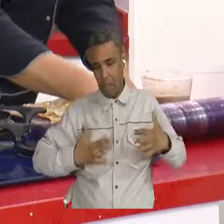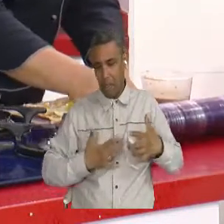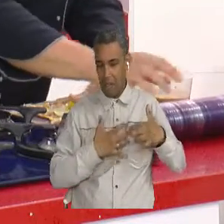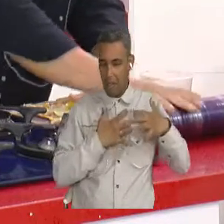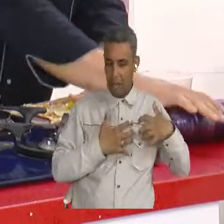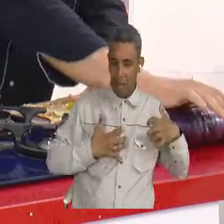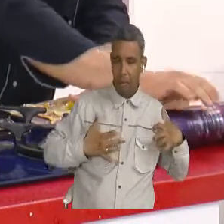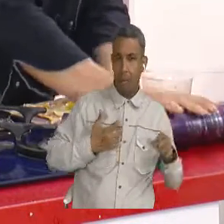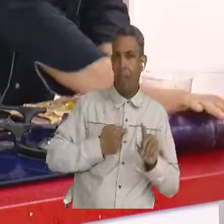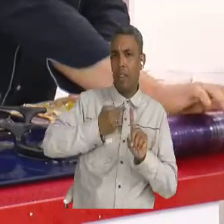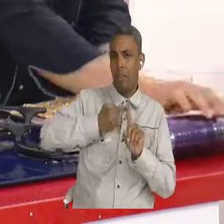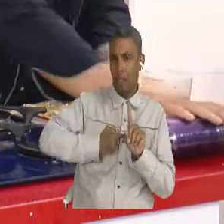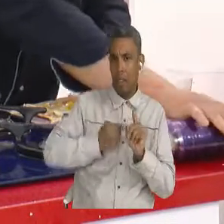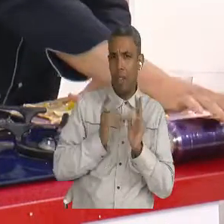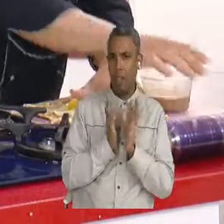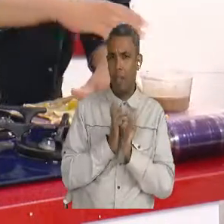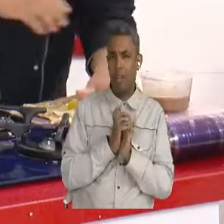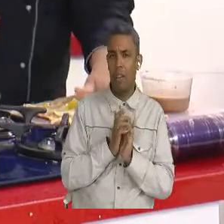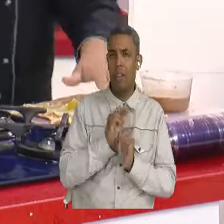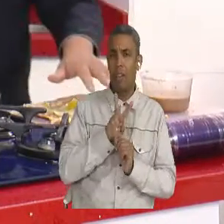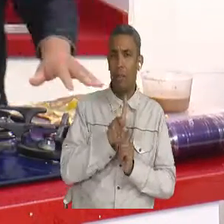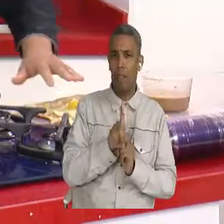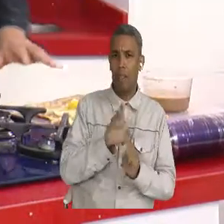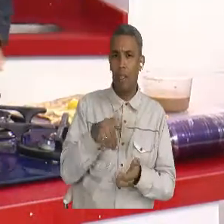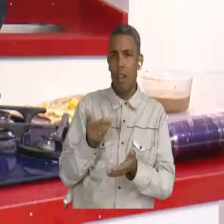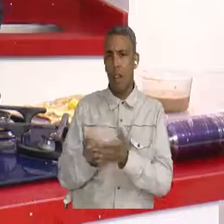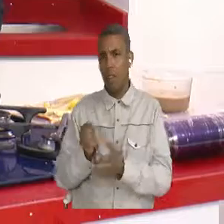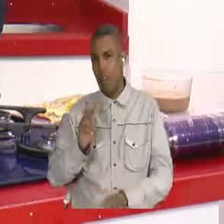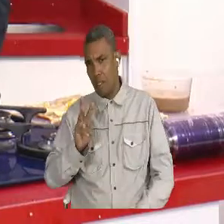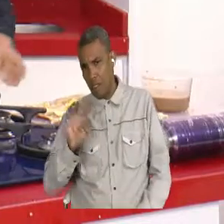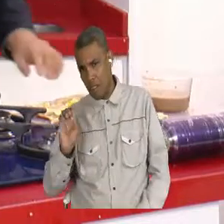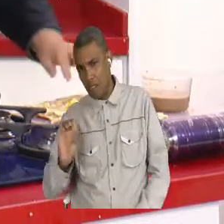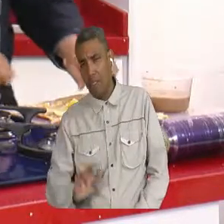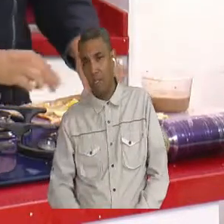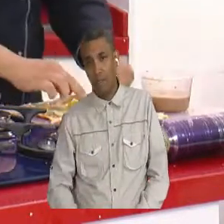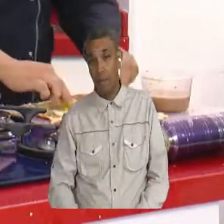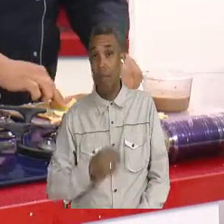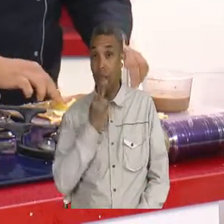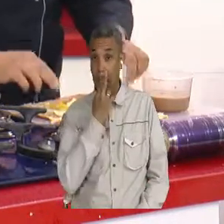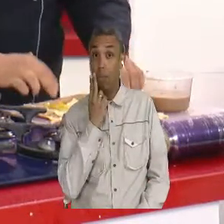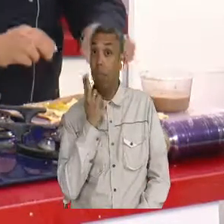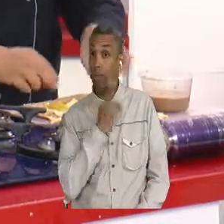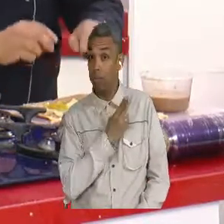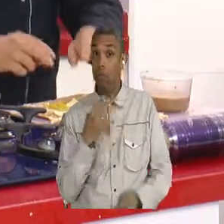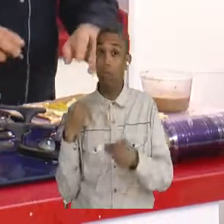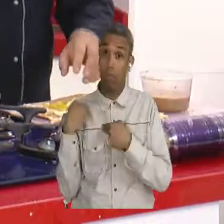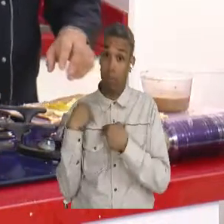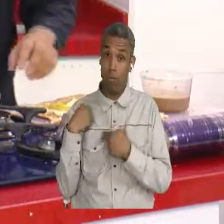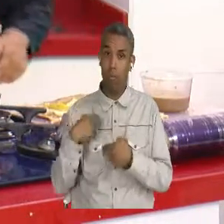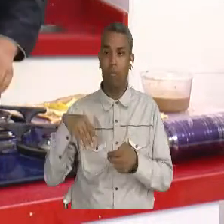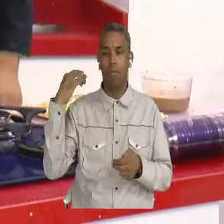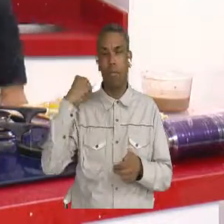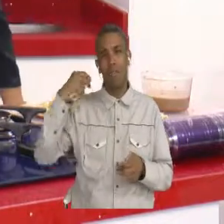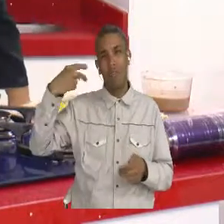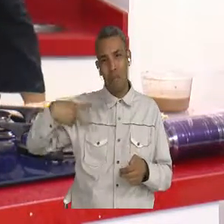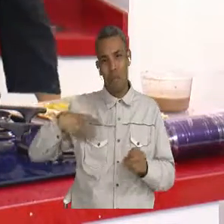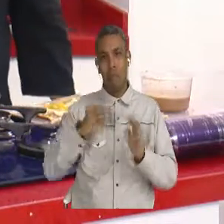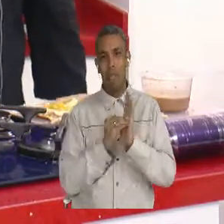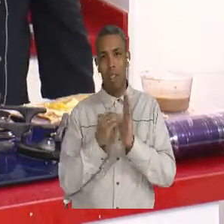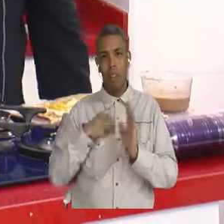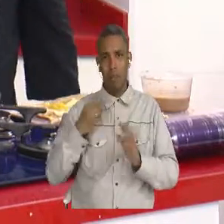en este mes de abril del 26 al 30, ¿verdad? Entonces tenemos un compromiso muy grande porque yo soy 2 veces rey vallenato de la